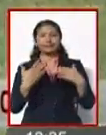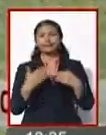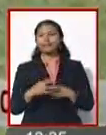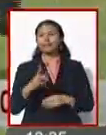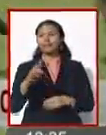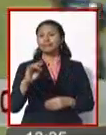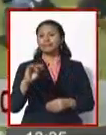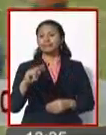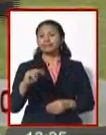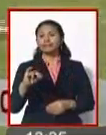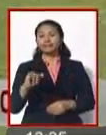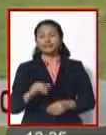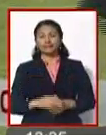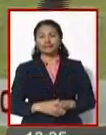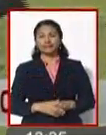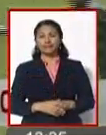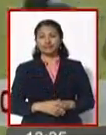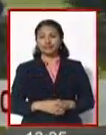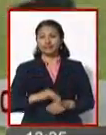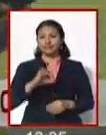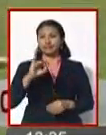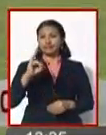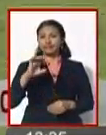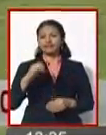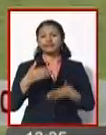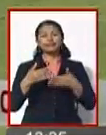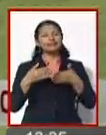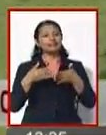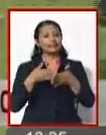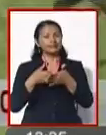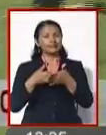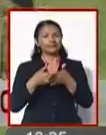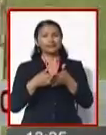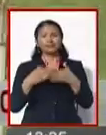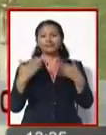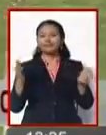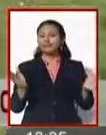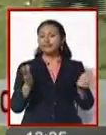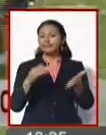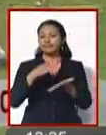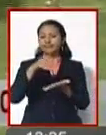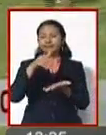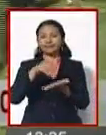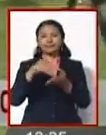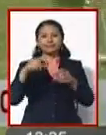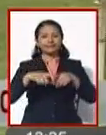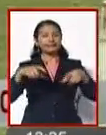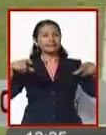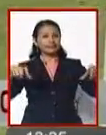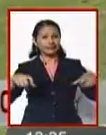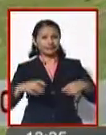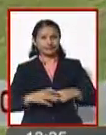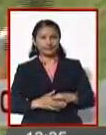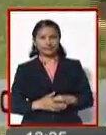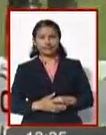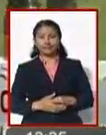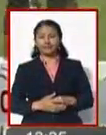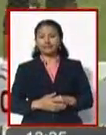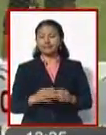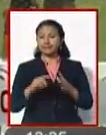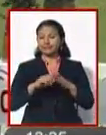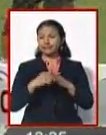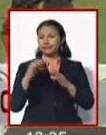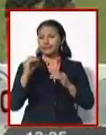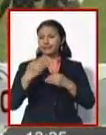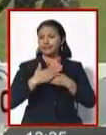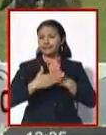de que Ronnie Fernández, Juan Dorado Fierro sean los atacantes, ellos alimentados en la mitad del campo de juego por Gastón Cirino, que iría desde el